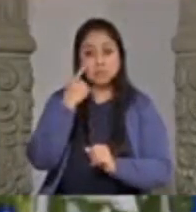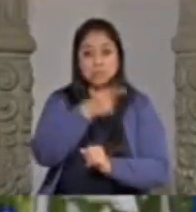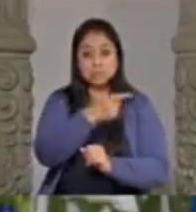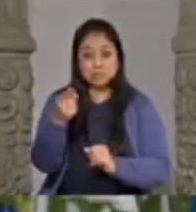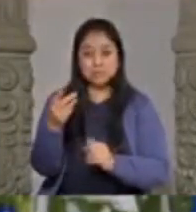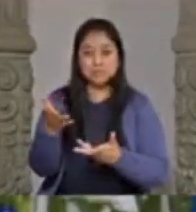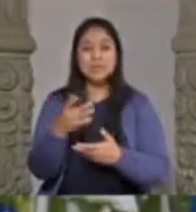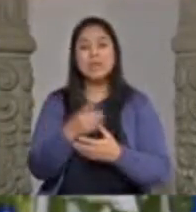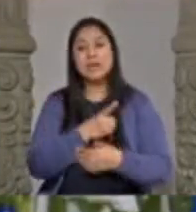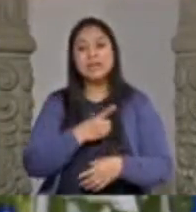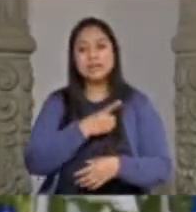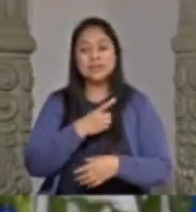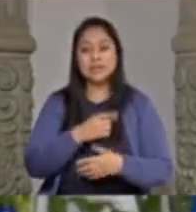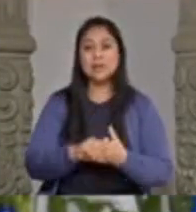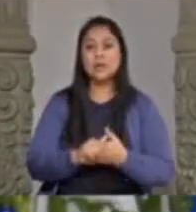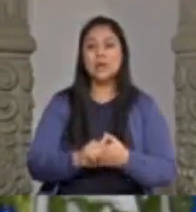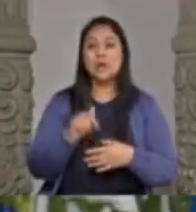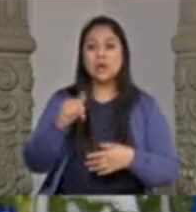deseo muy buena